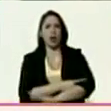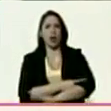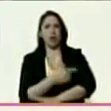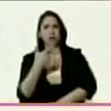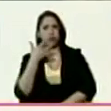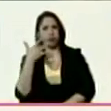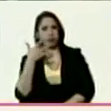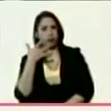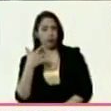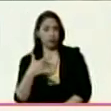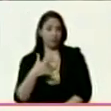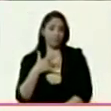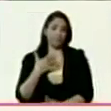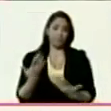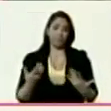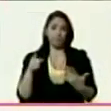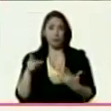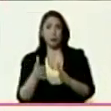es una estructura de poder.